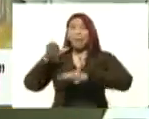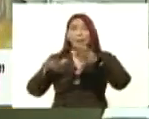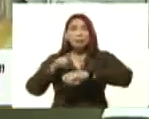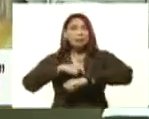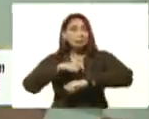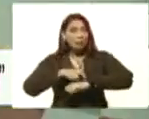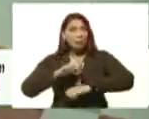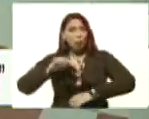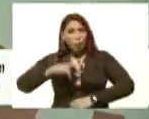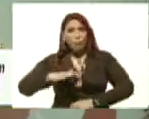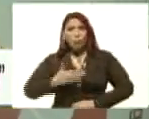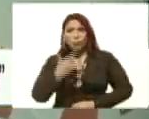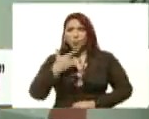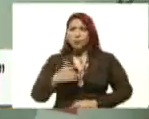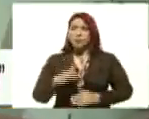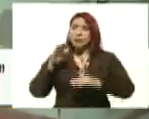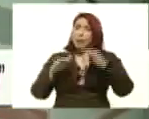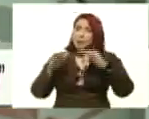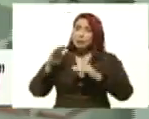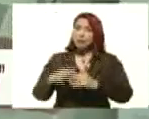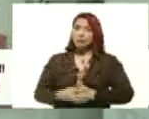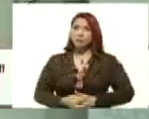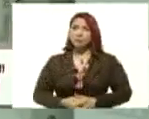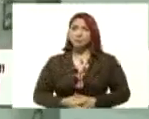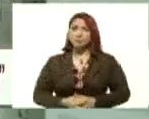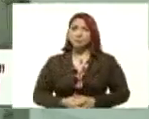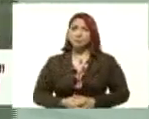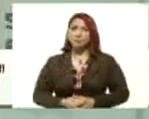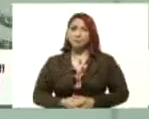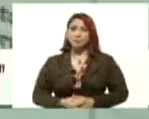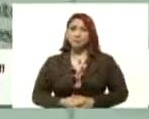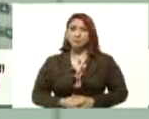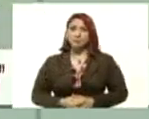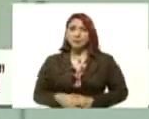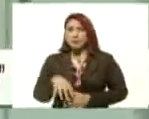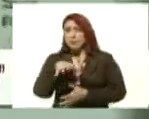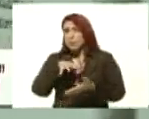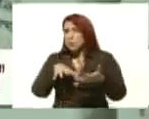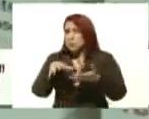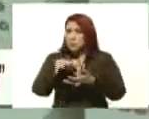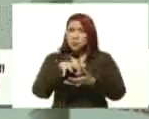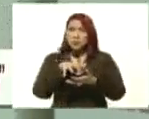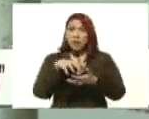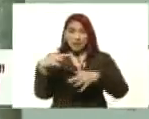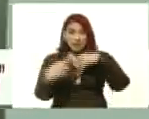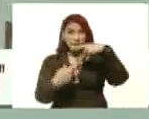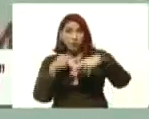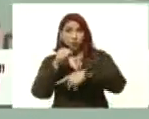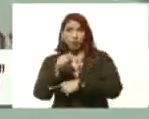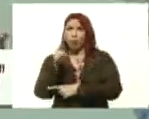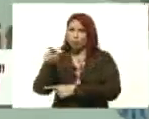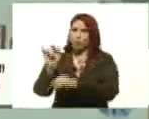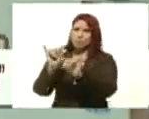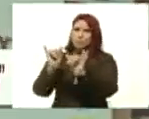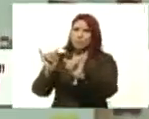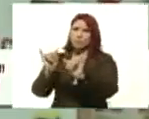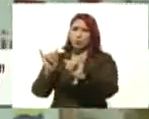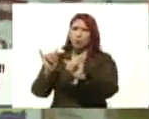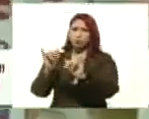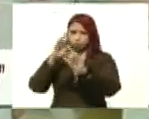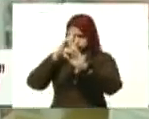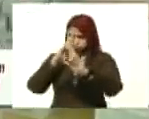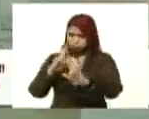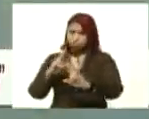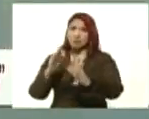tiempo, a pesar de los inconvenientes, que la revolución y usted le está cumpliendo a